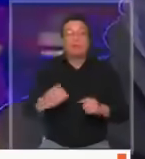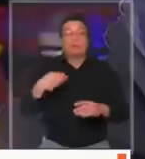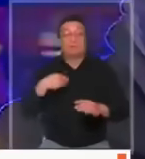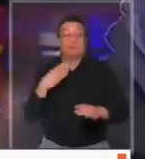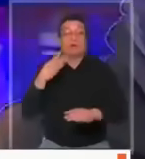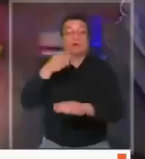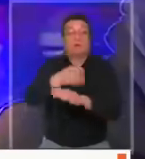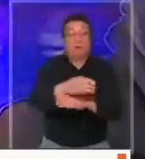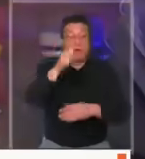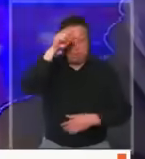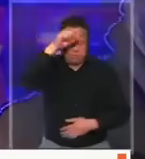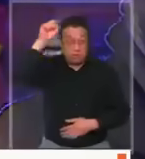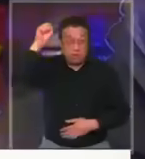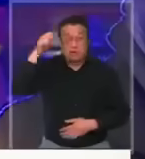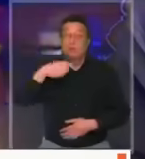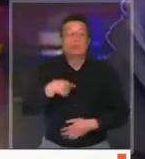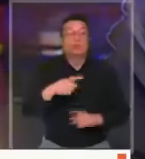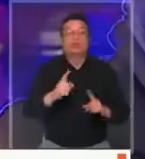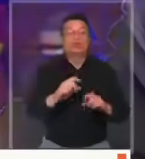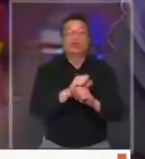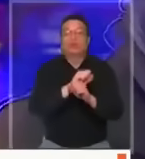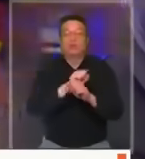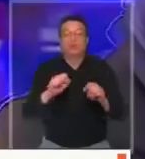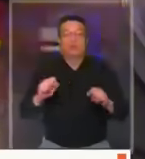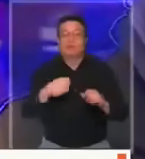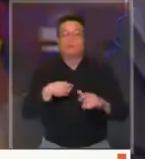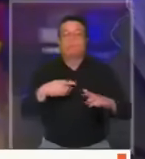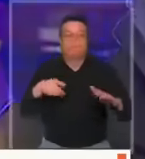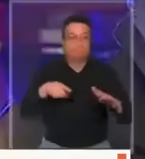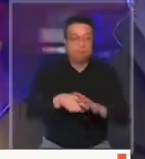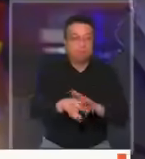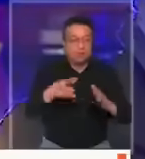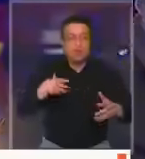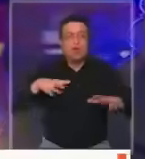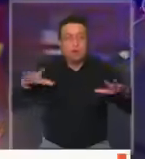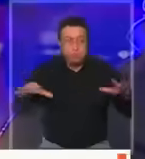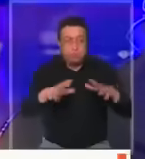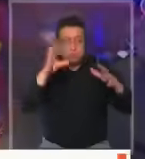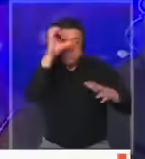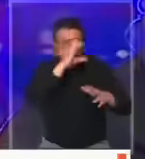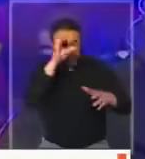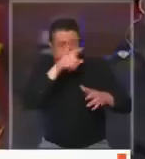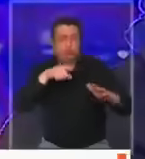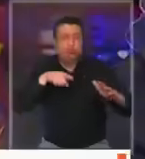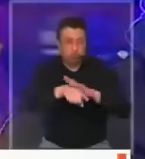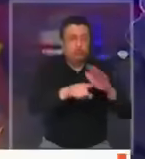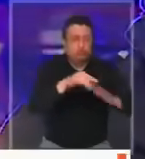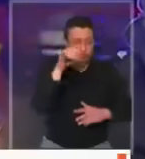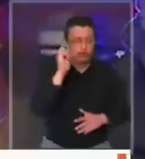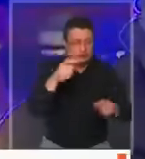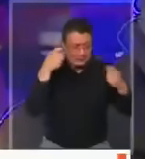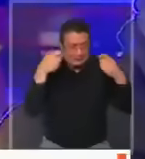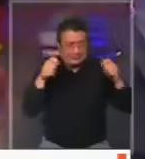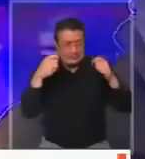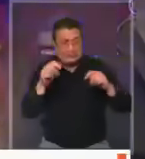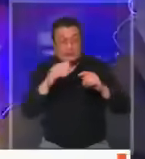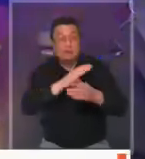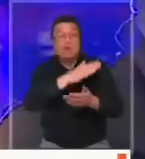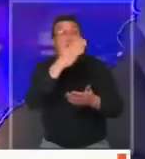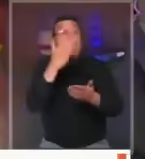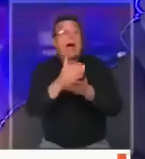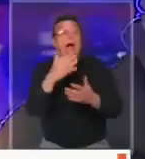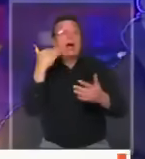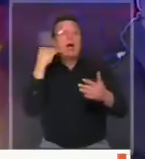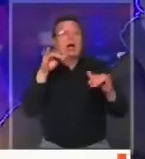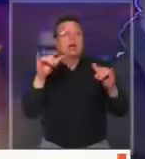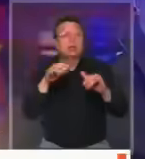fue imposible, como lo repito, independiente de las acciones de búsqueda y rescate que realizó el personal, poder acceder hasta el menor de edad y